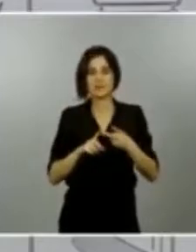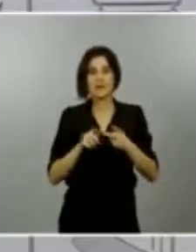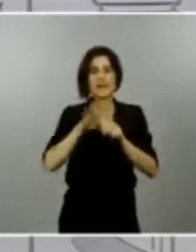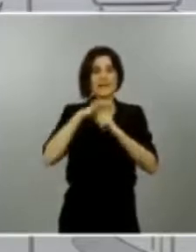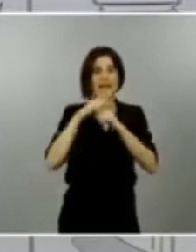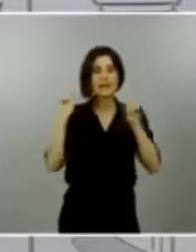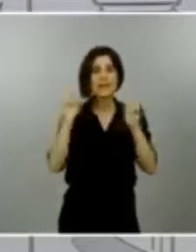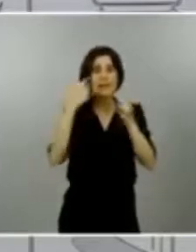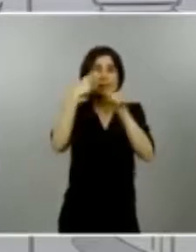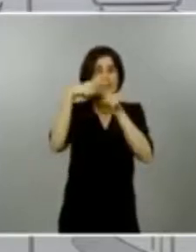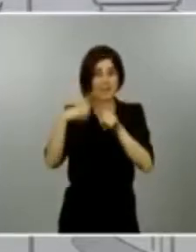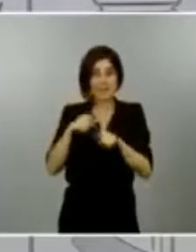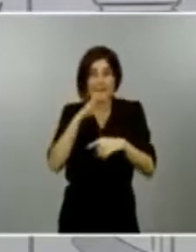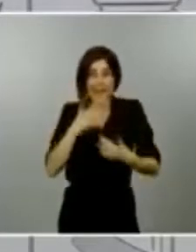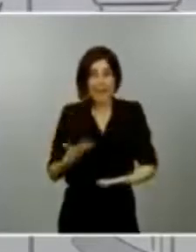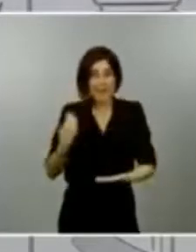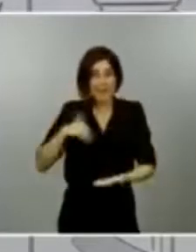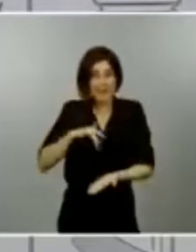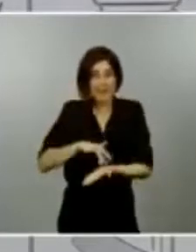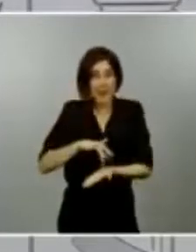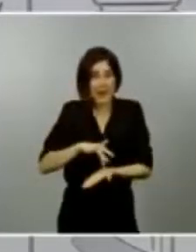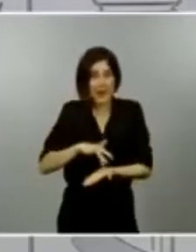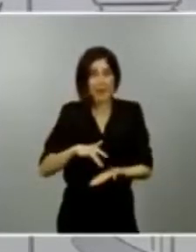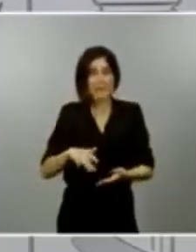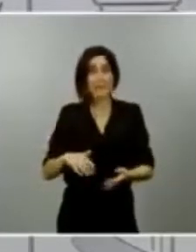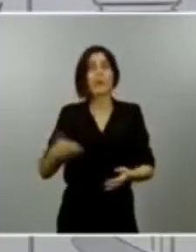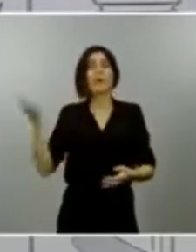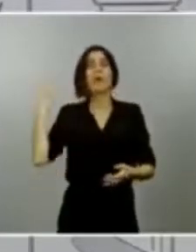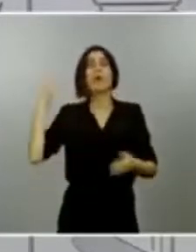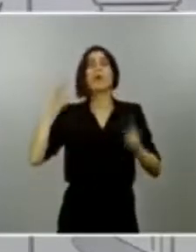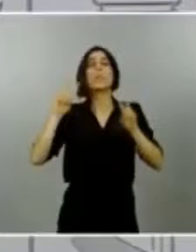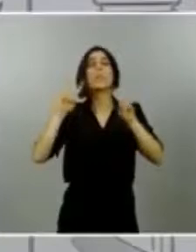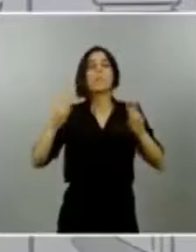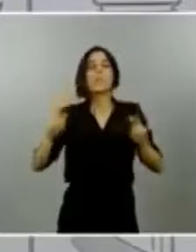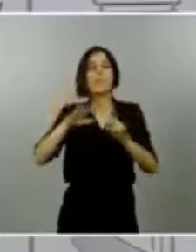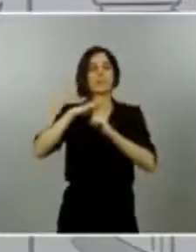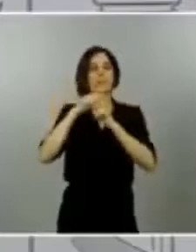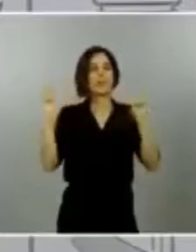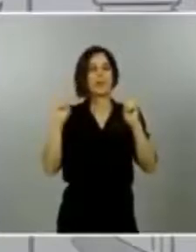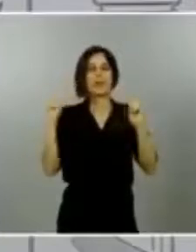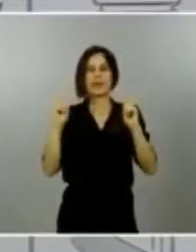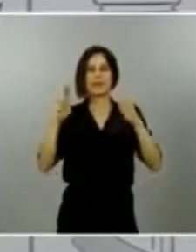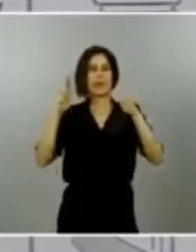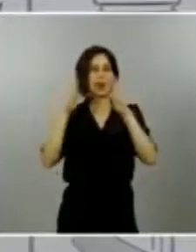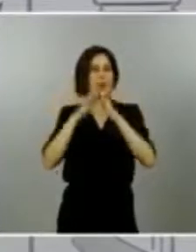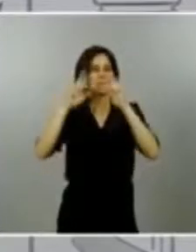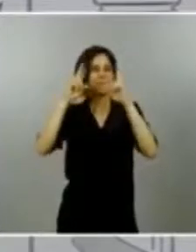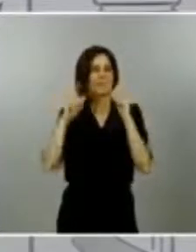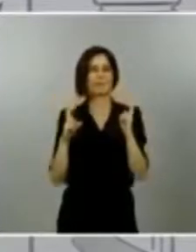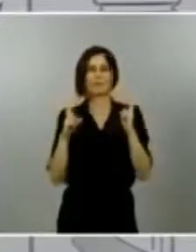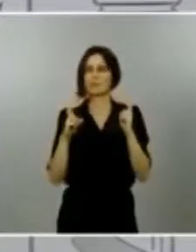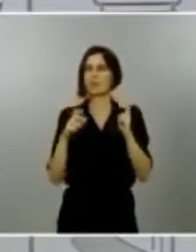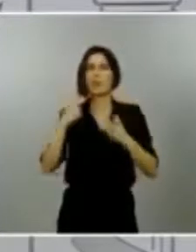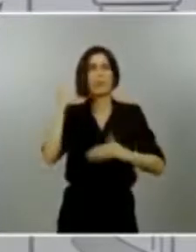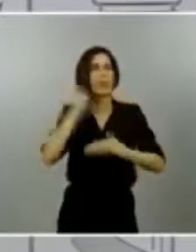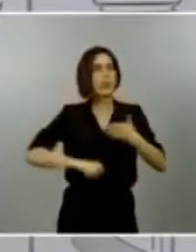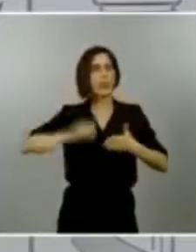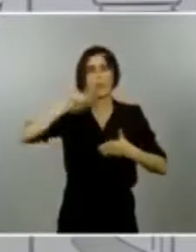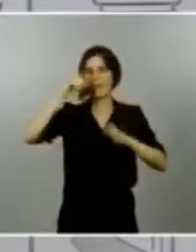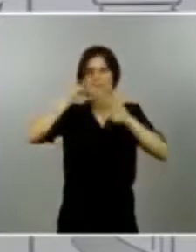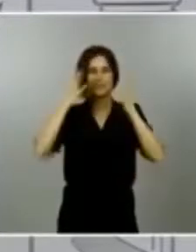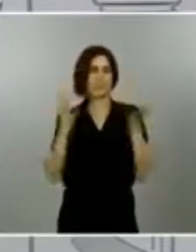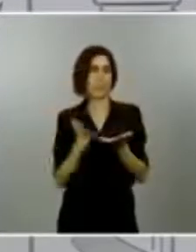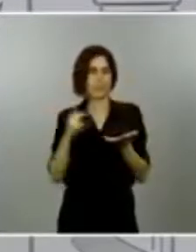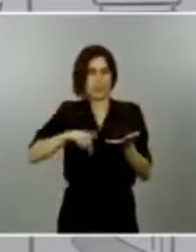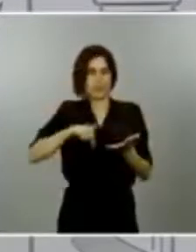con un estado alarma pues con un confinamiento más el más estricto de los más estrictos del planeta como consecuencia del